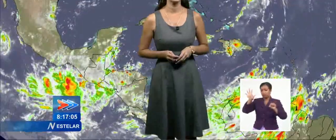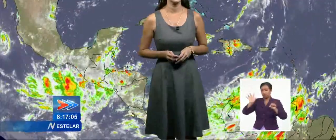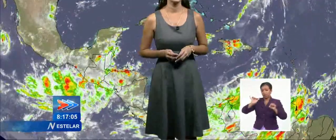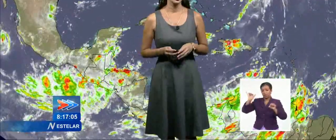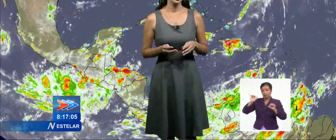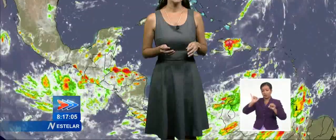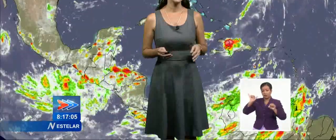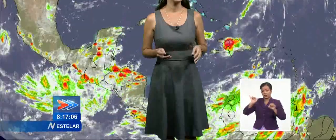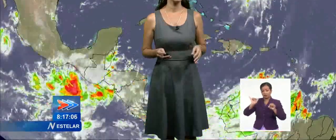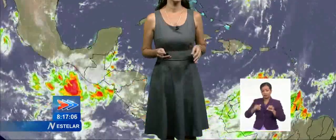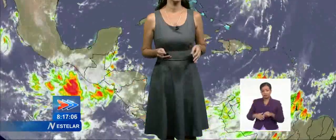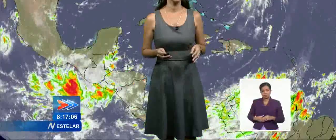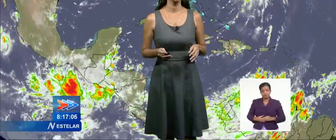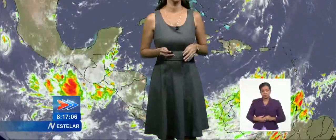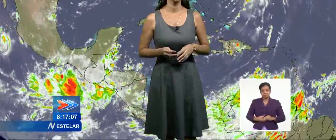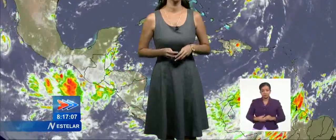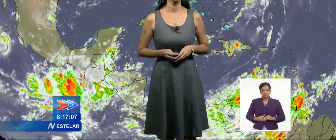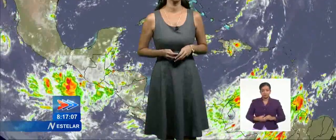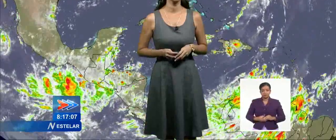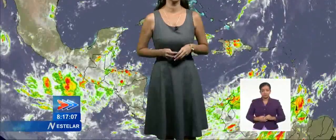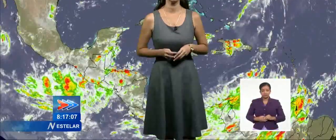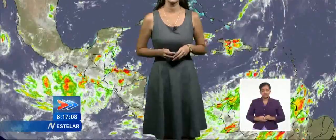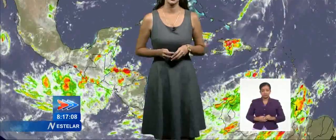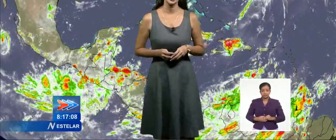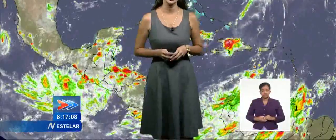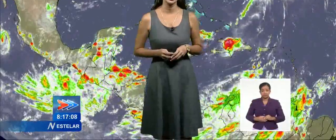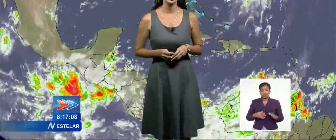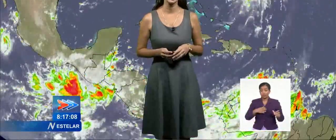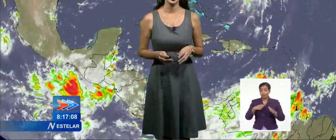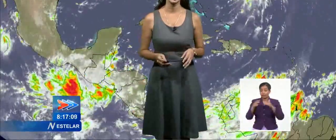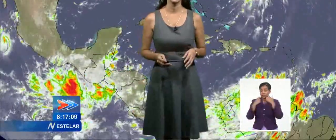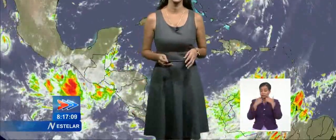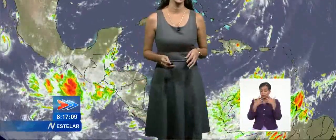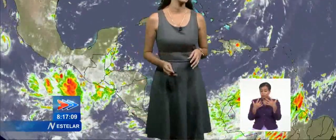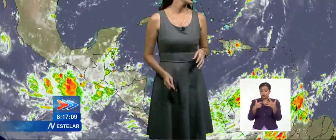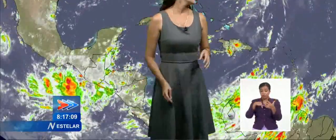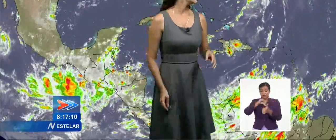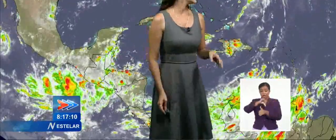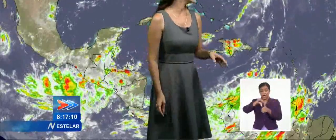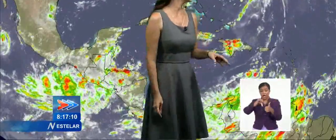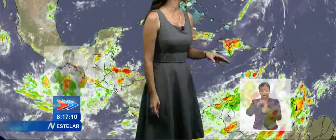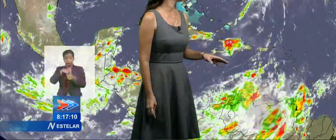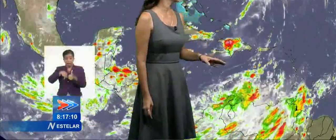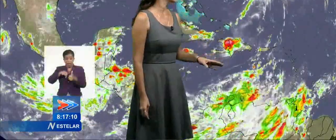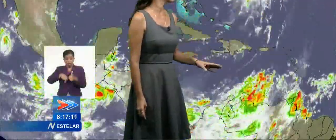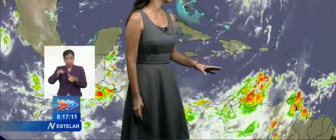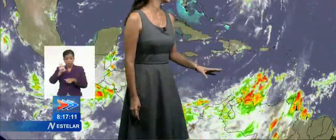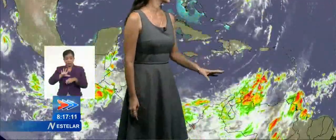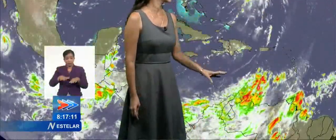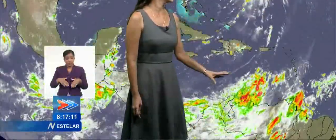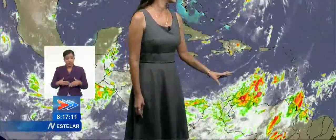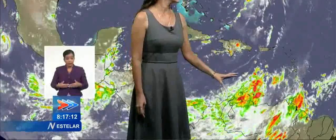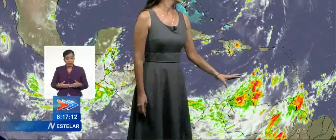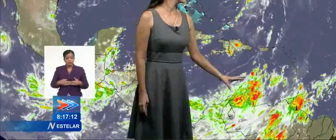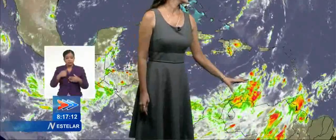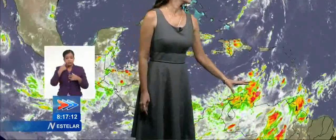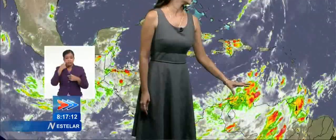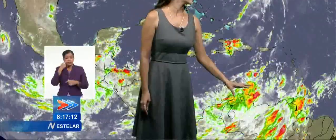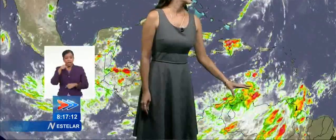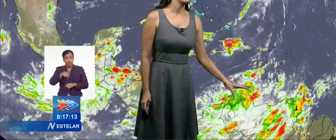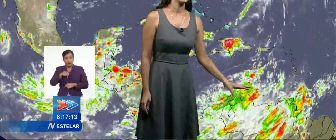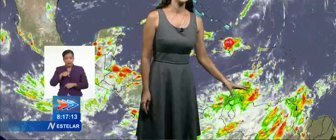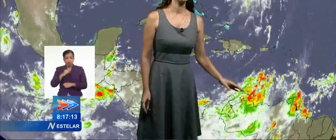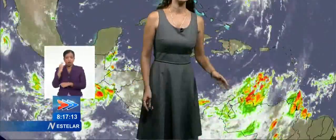kilómetros por hora. Lo más interesante en el escenario meteorológico para el área del Caribe está relacionado con la onda tropical activa que transita